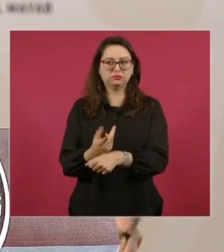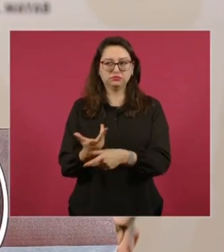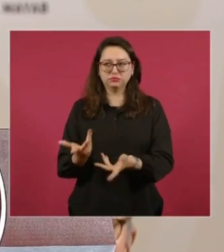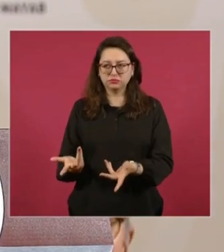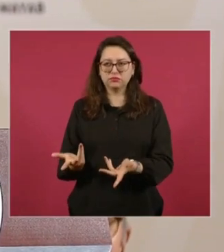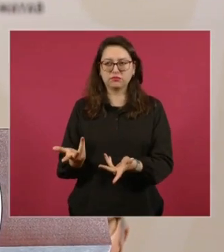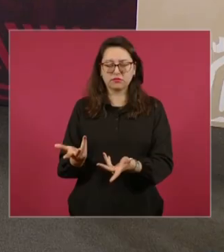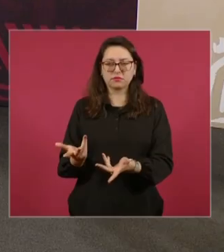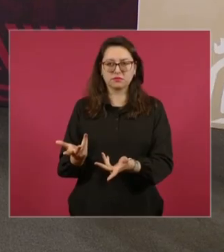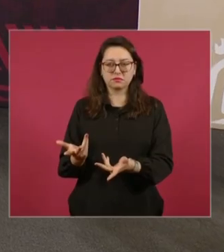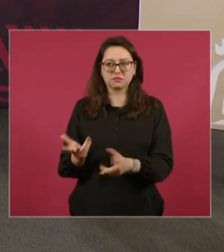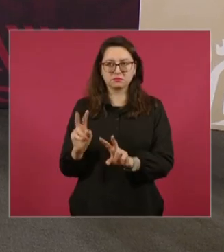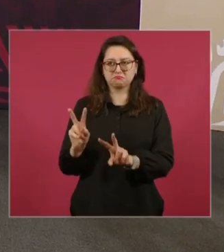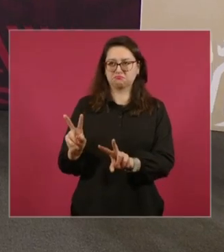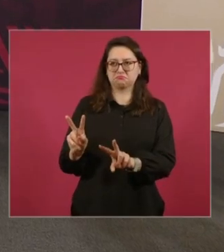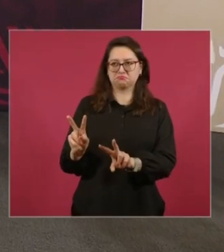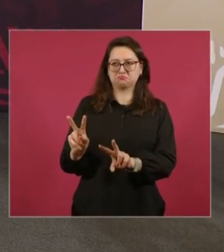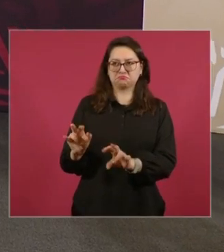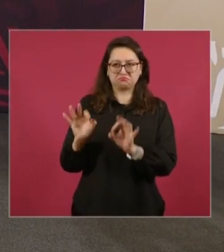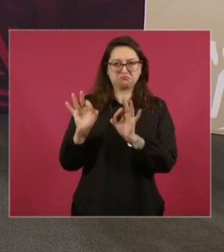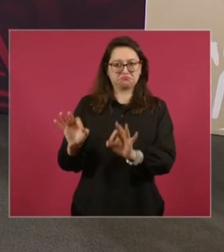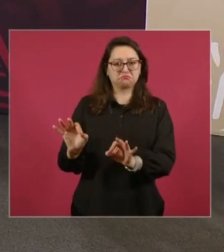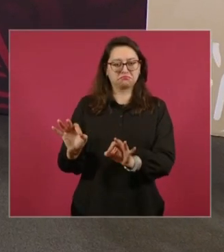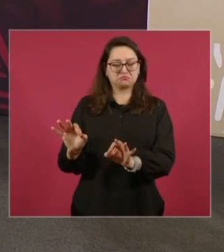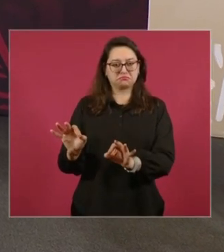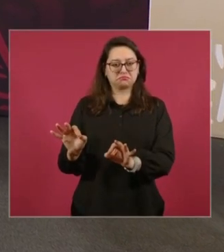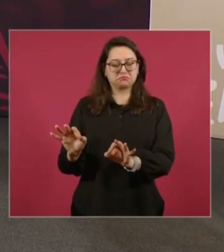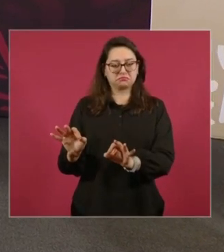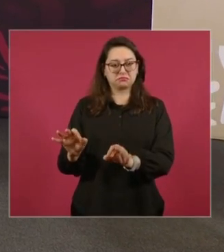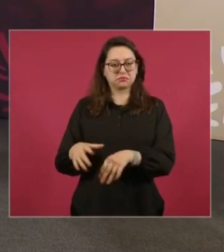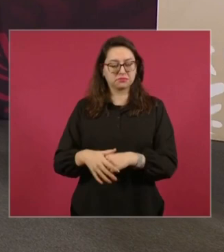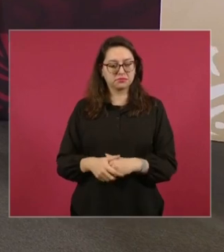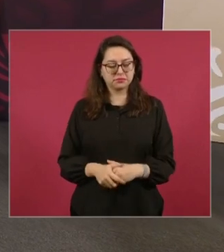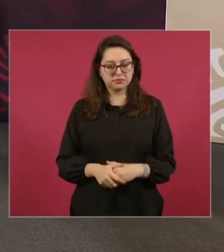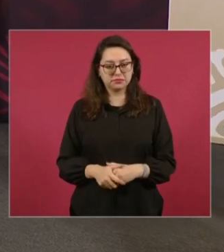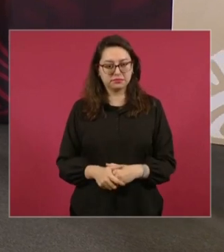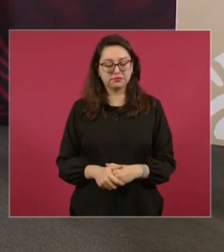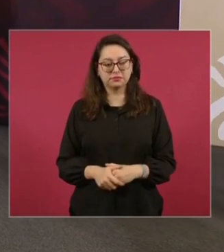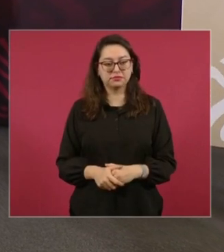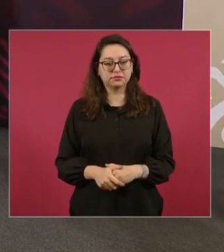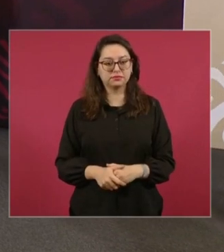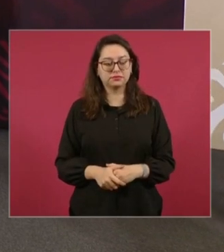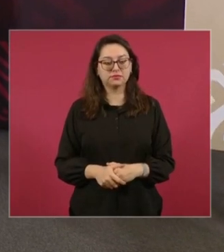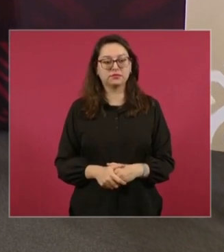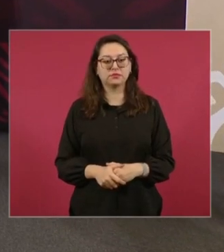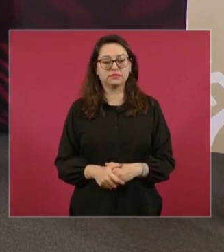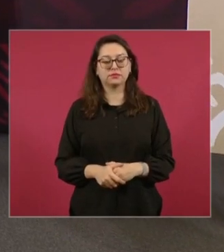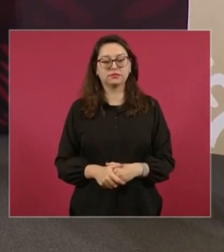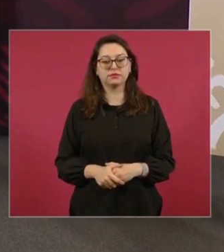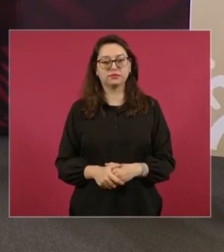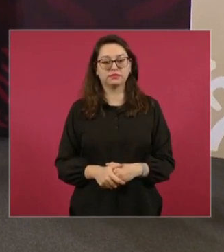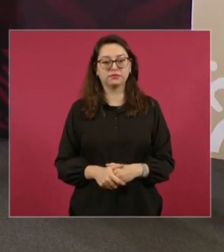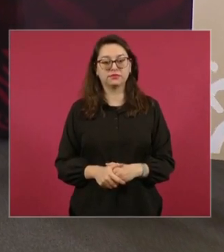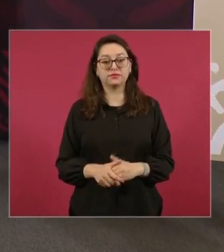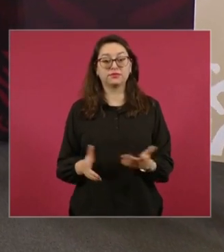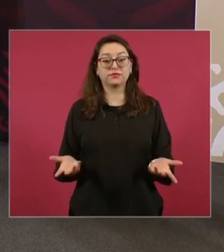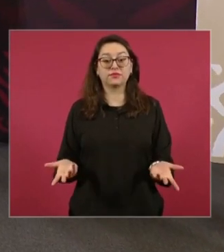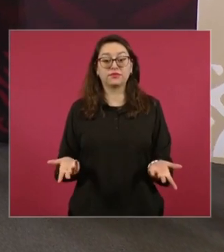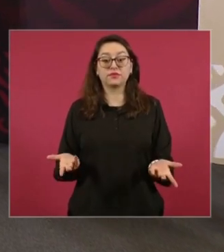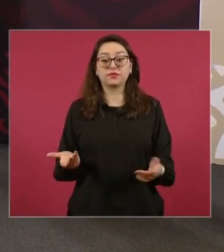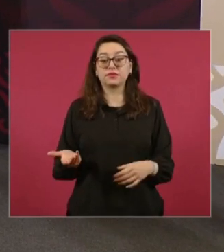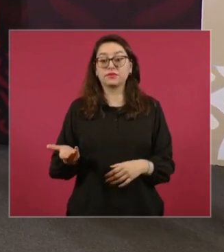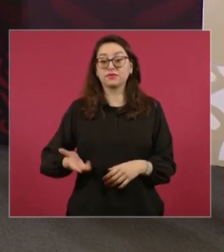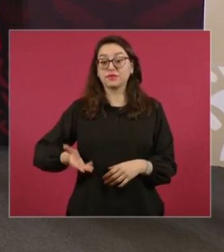antes la dirección de Capufe era como dar una concesión para el manejo de una